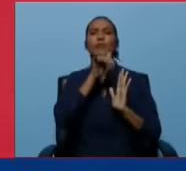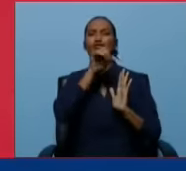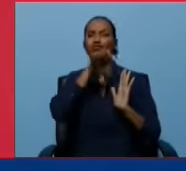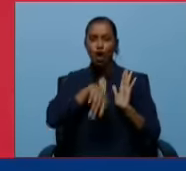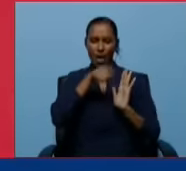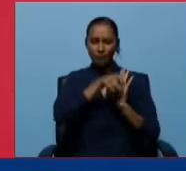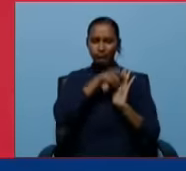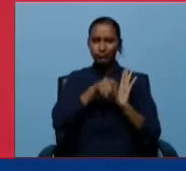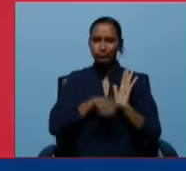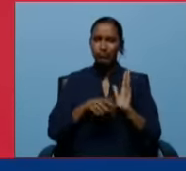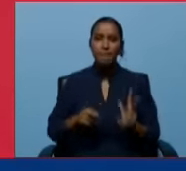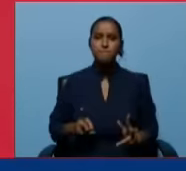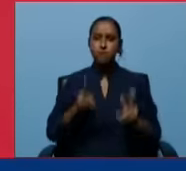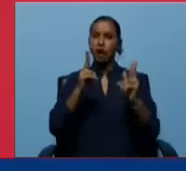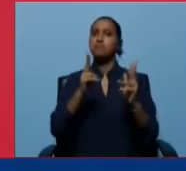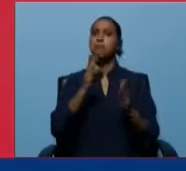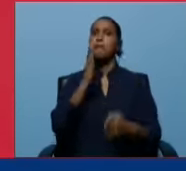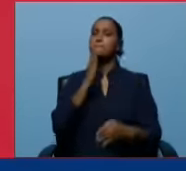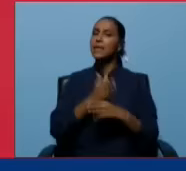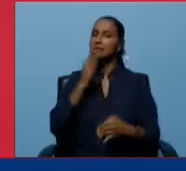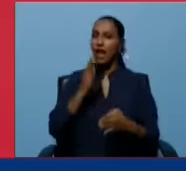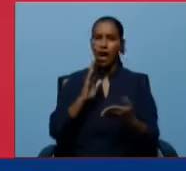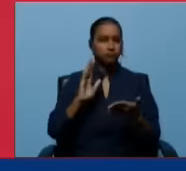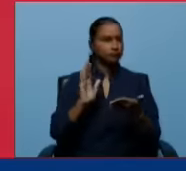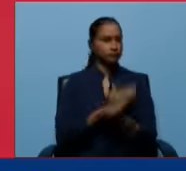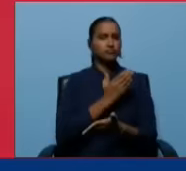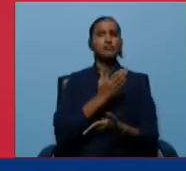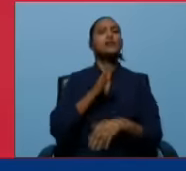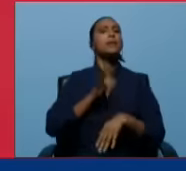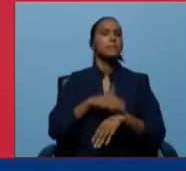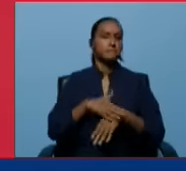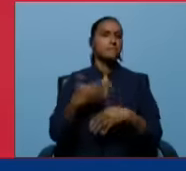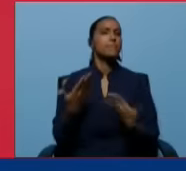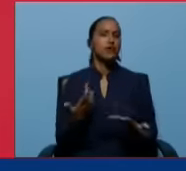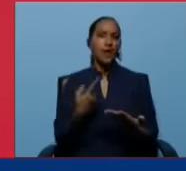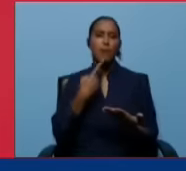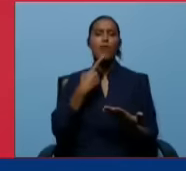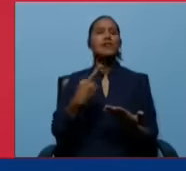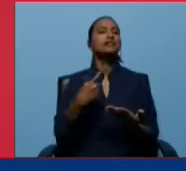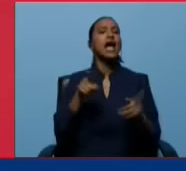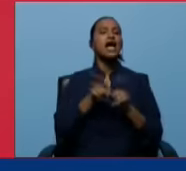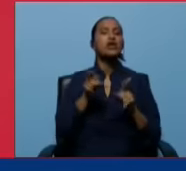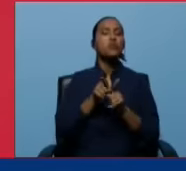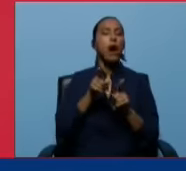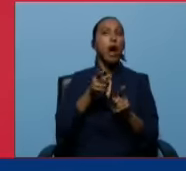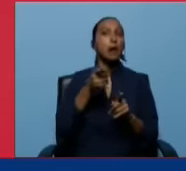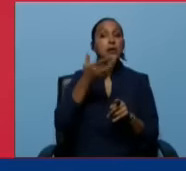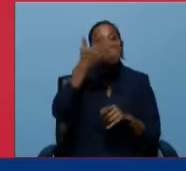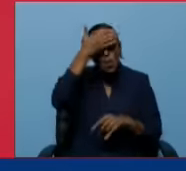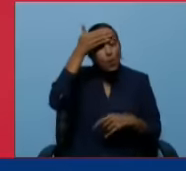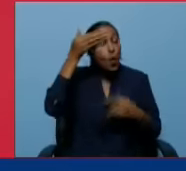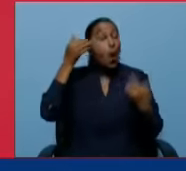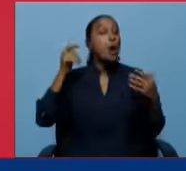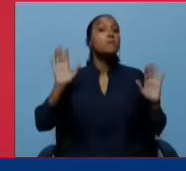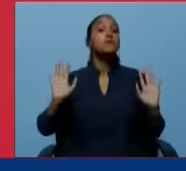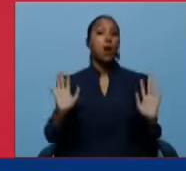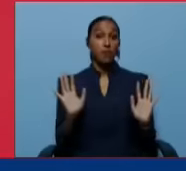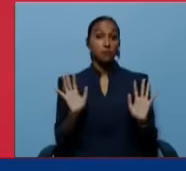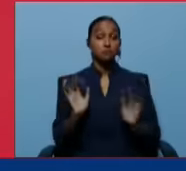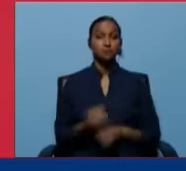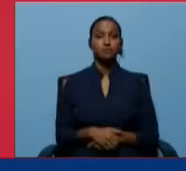primera parte como que se le chispoteó, como decía el Chavo del Ocho. Pero en su